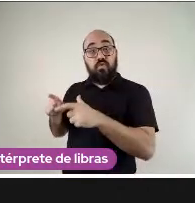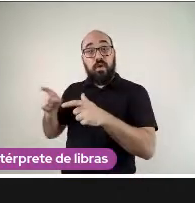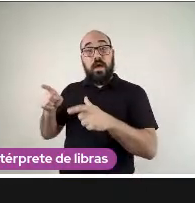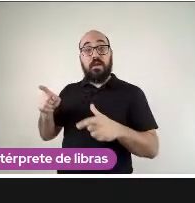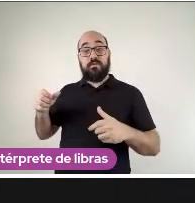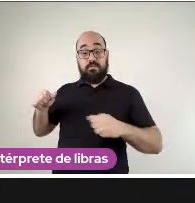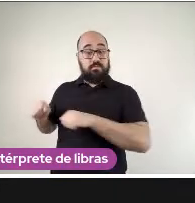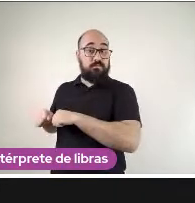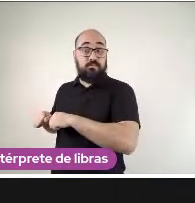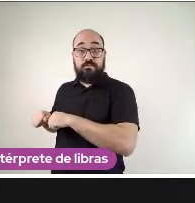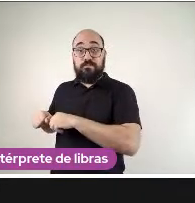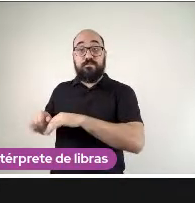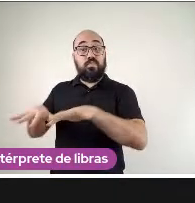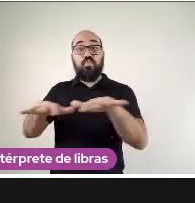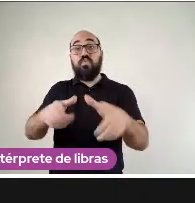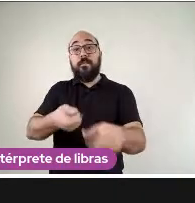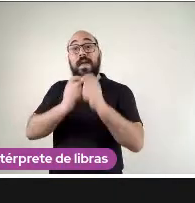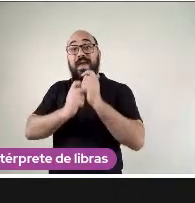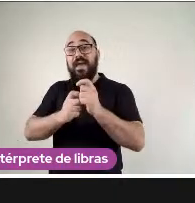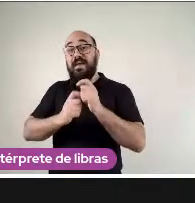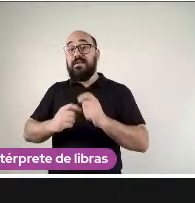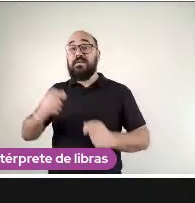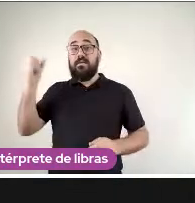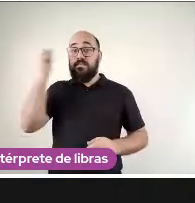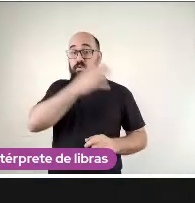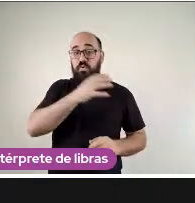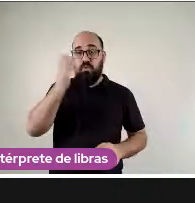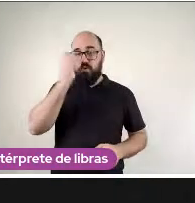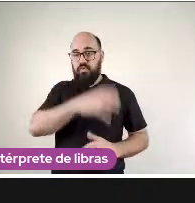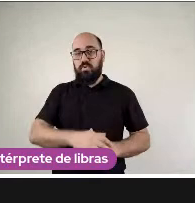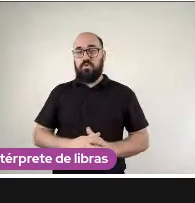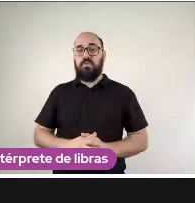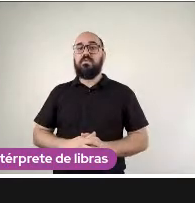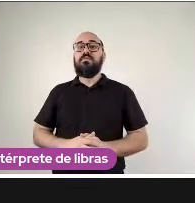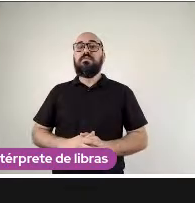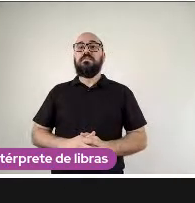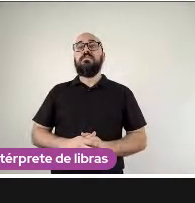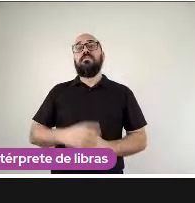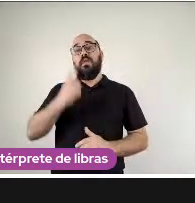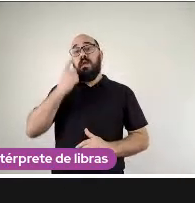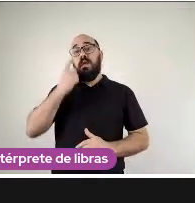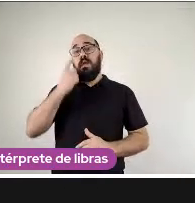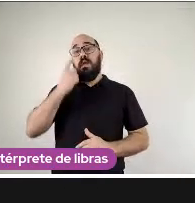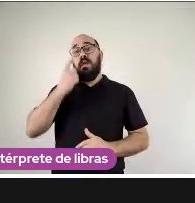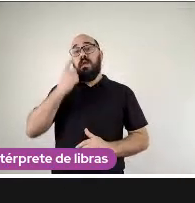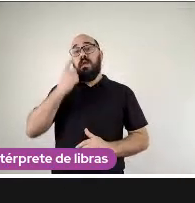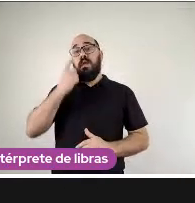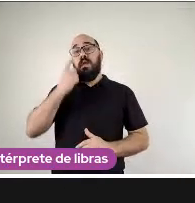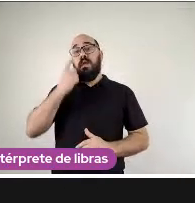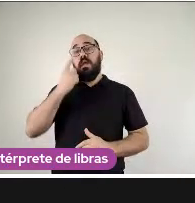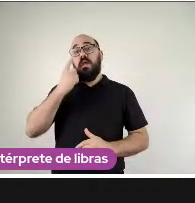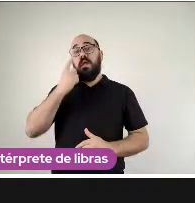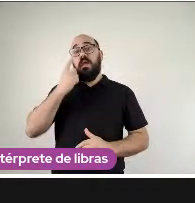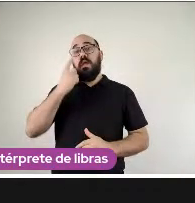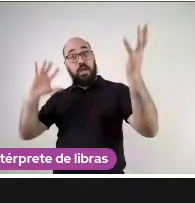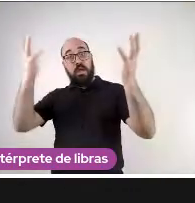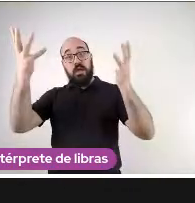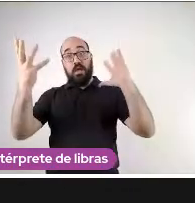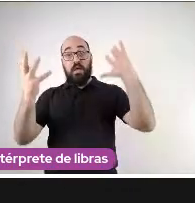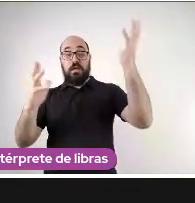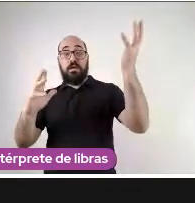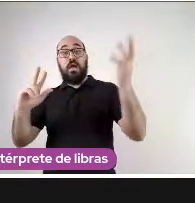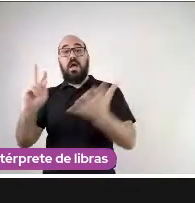aunque sea mucho, esta imagen donde, a